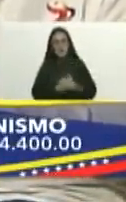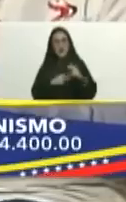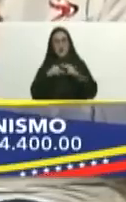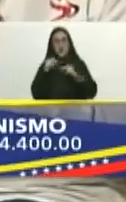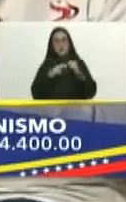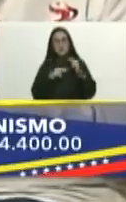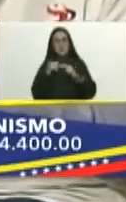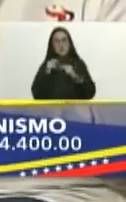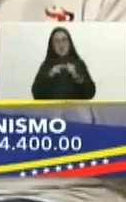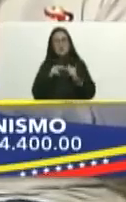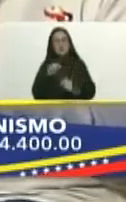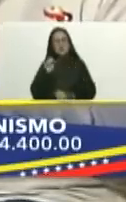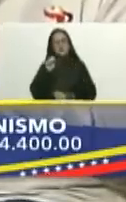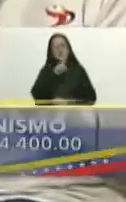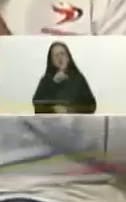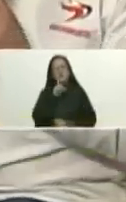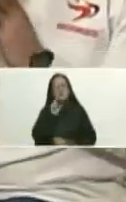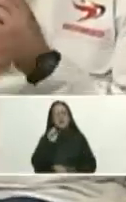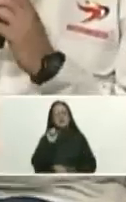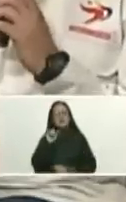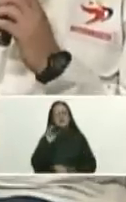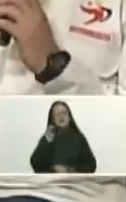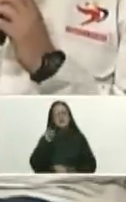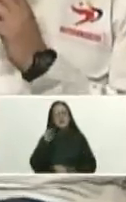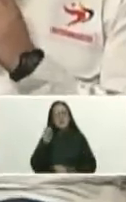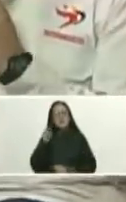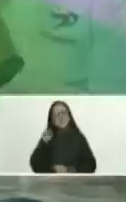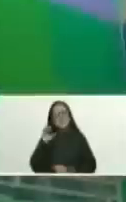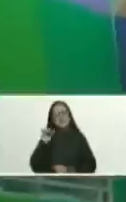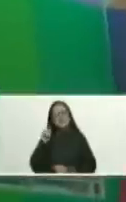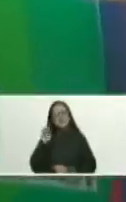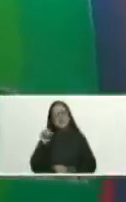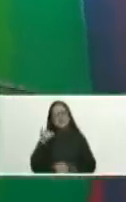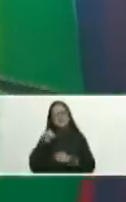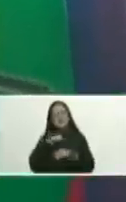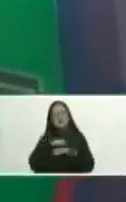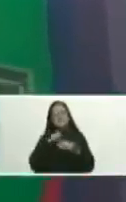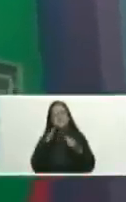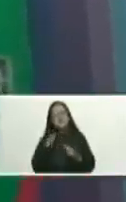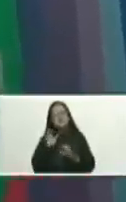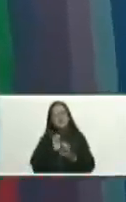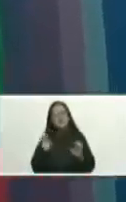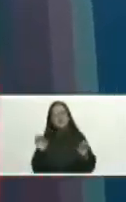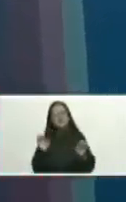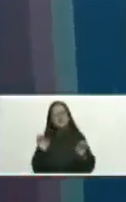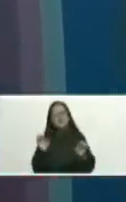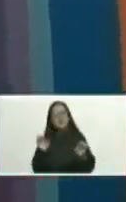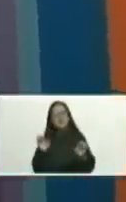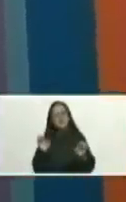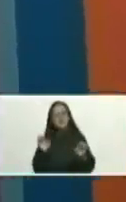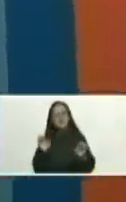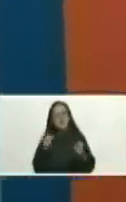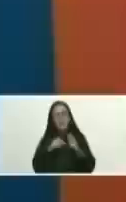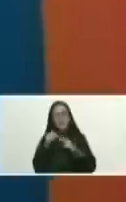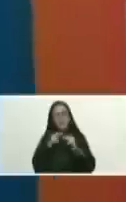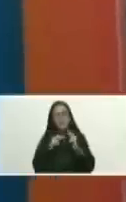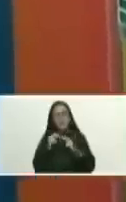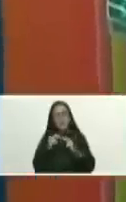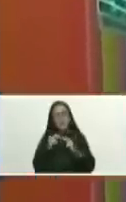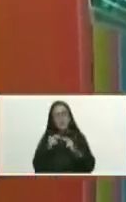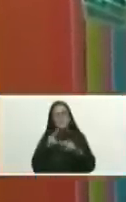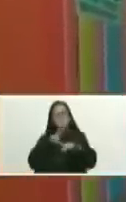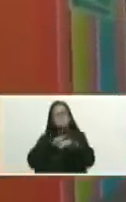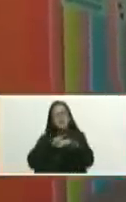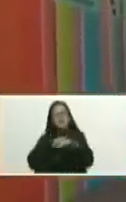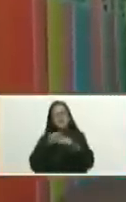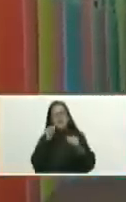el Simoncito. Por eso aquí está presente también nuestra ministra de Educación, Yelixe Santaella, donde se construyó el consultorio